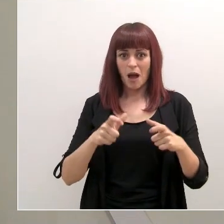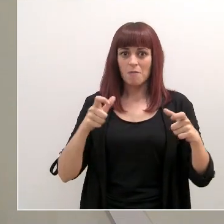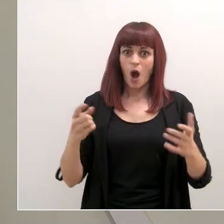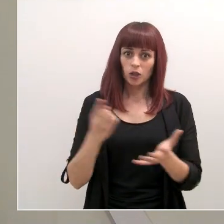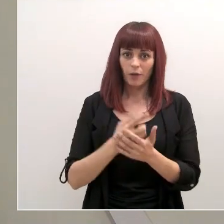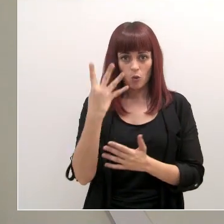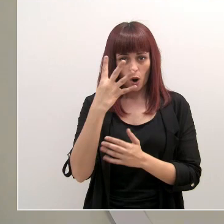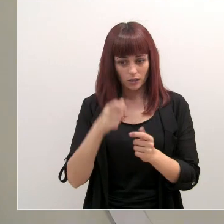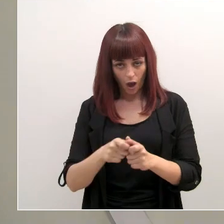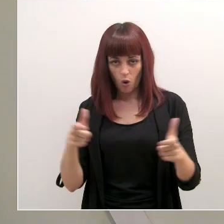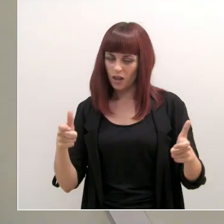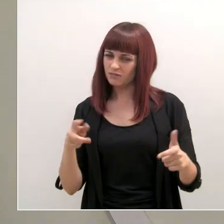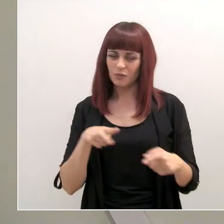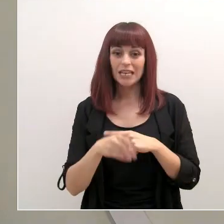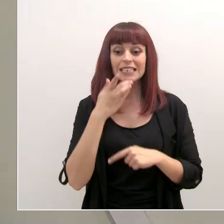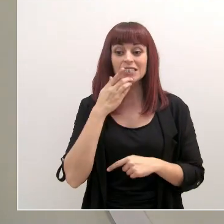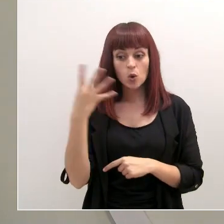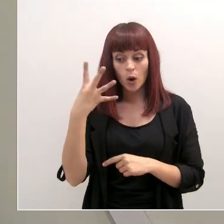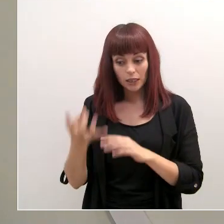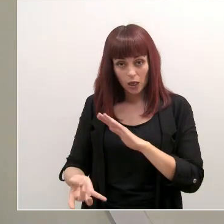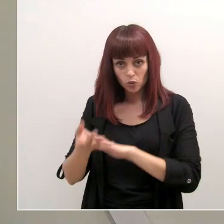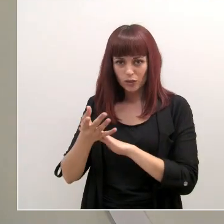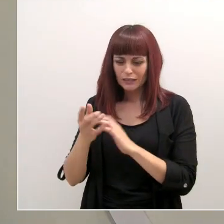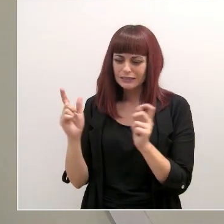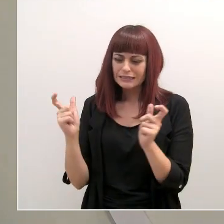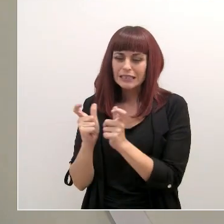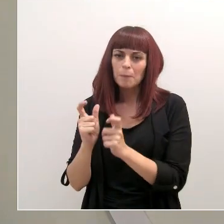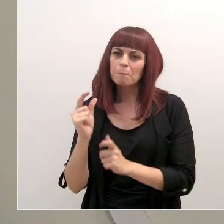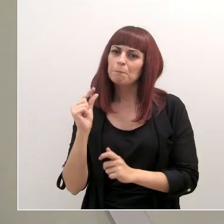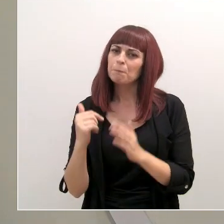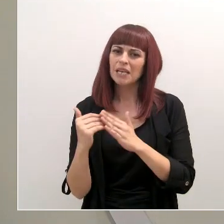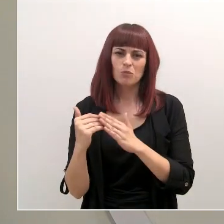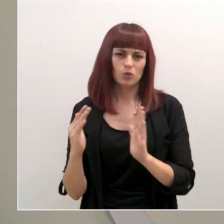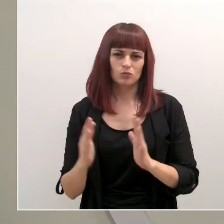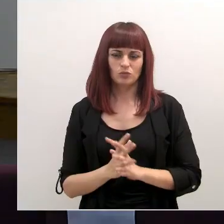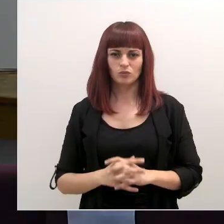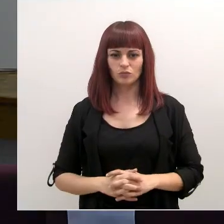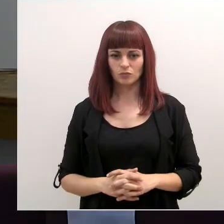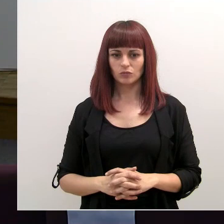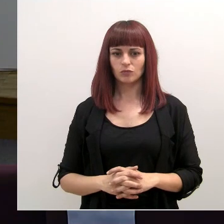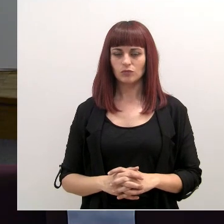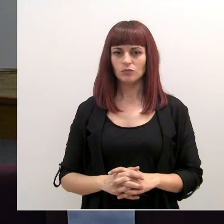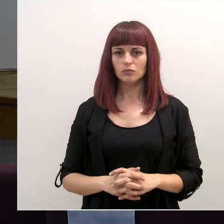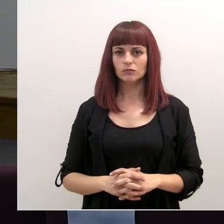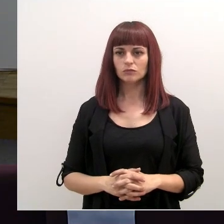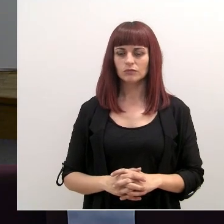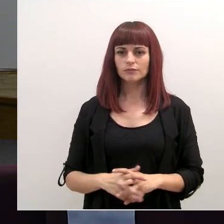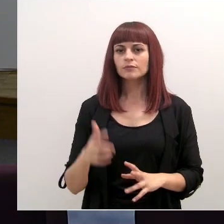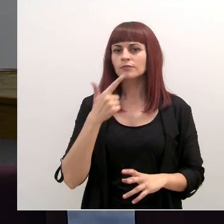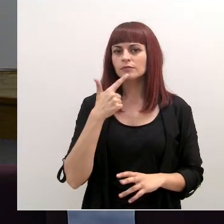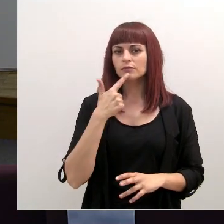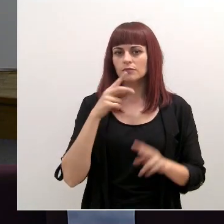en una cuarta ola y si apareciera que fuera lo más mínimo posible. Ya ha dicho antes que van a pedir que se incremente